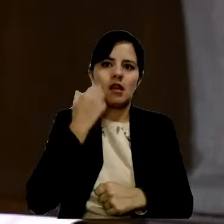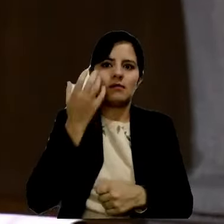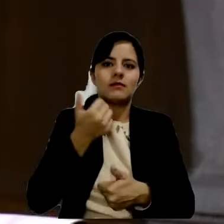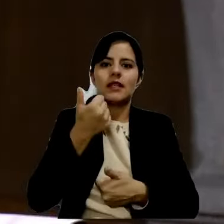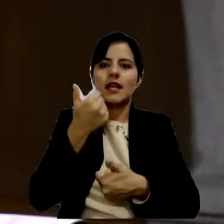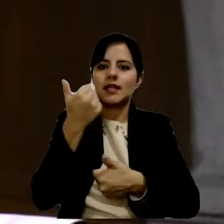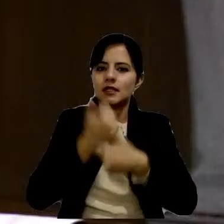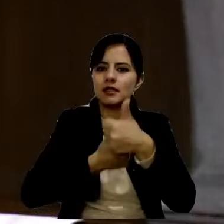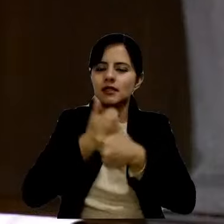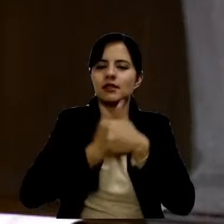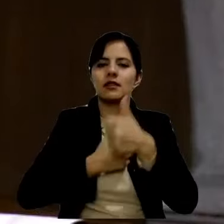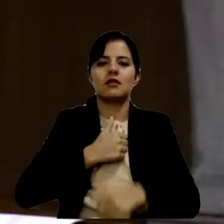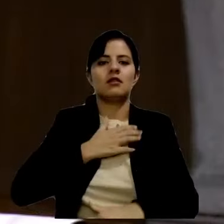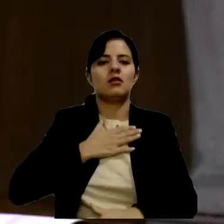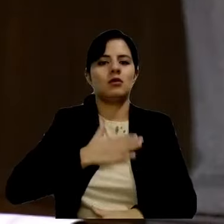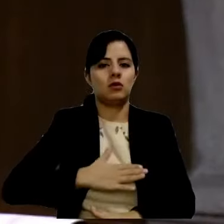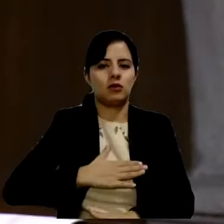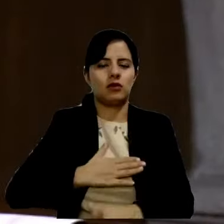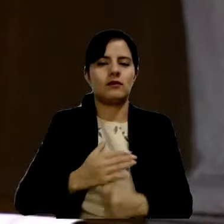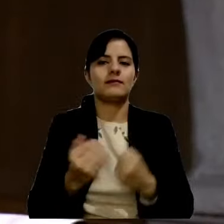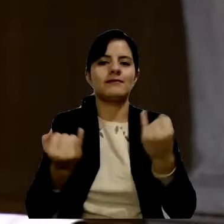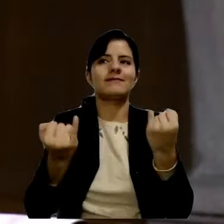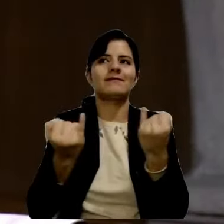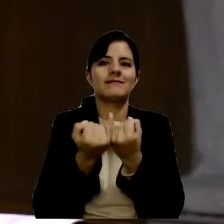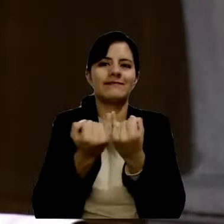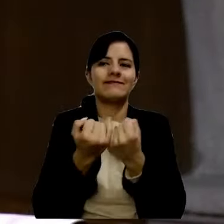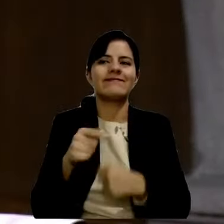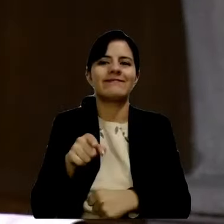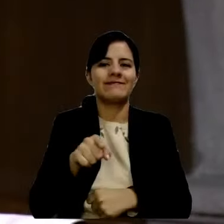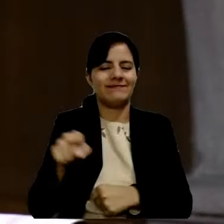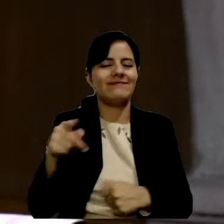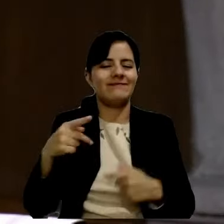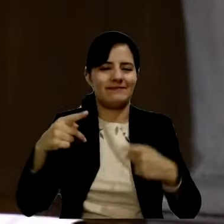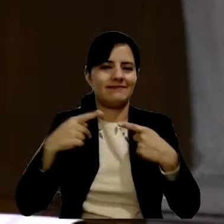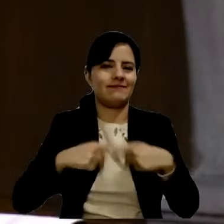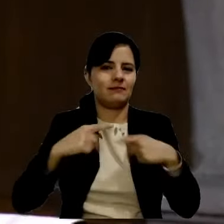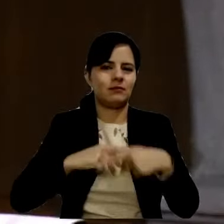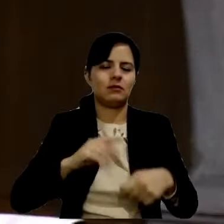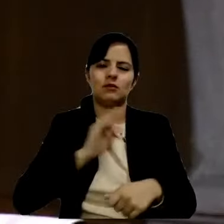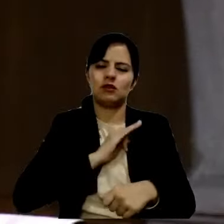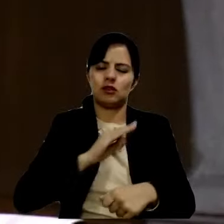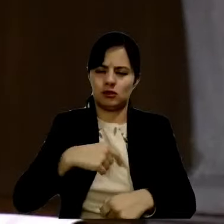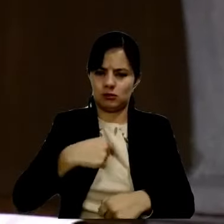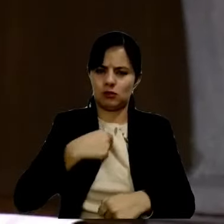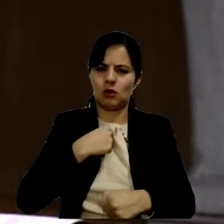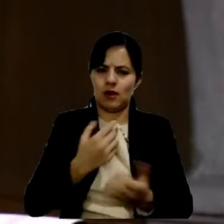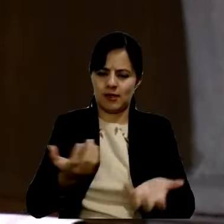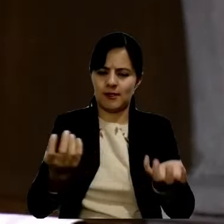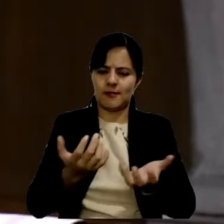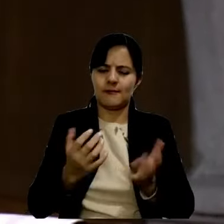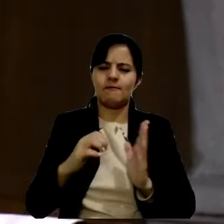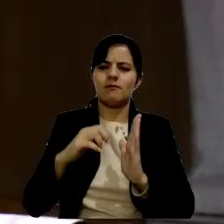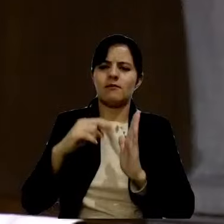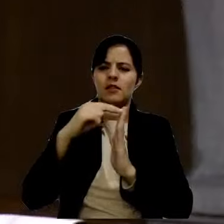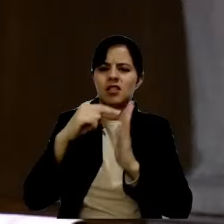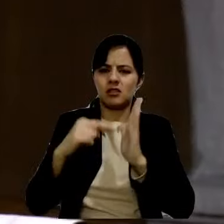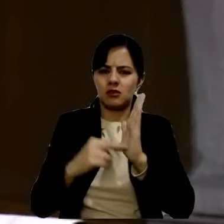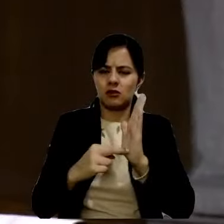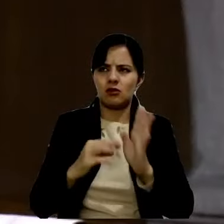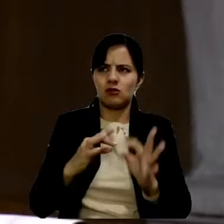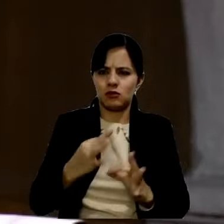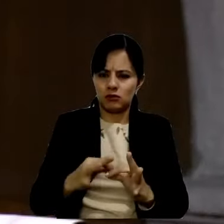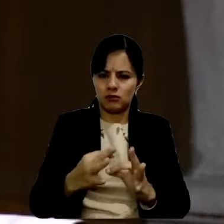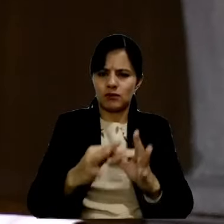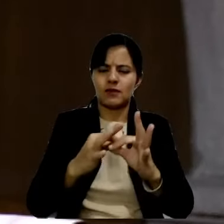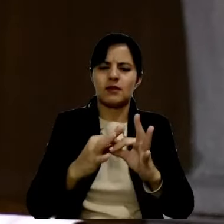y la selección de op de operadores que estén comprometidos con estándares de calidad seguridad y